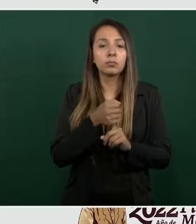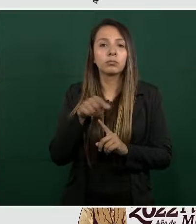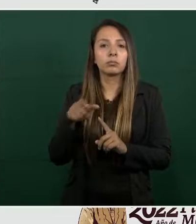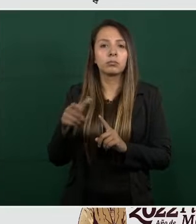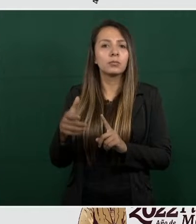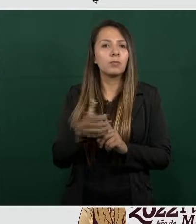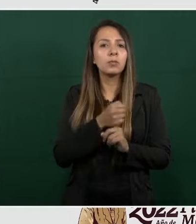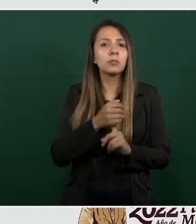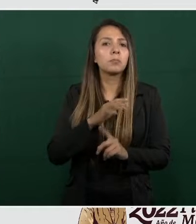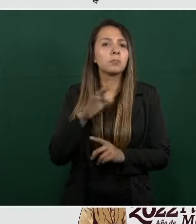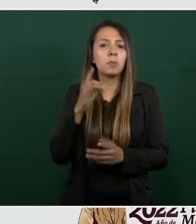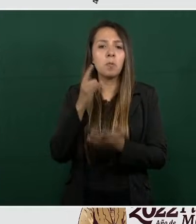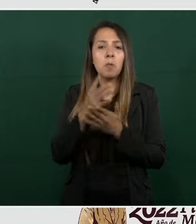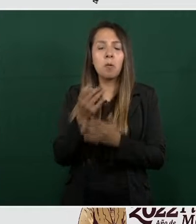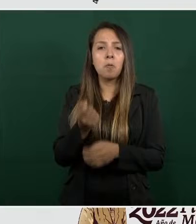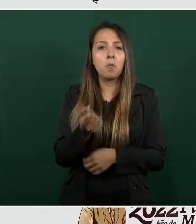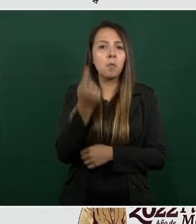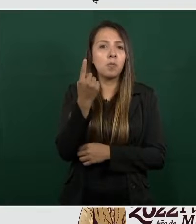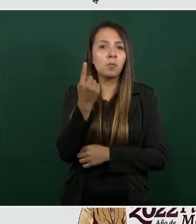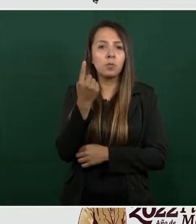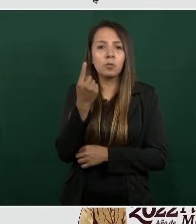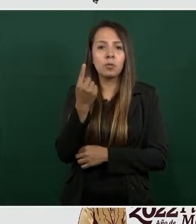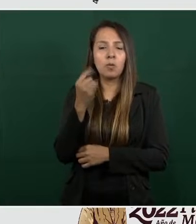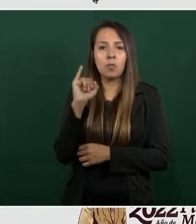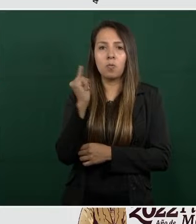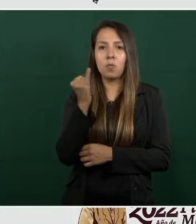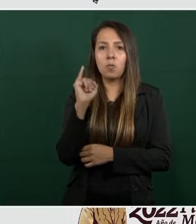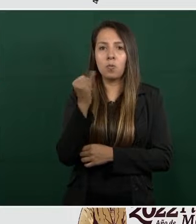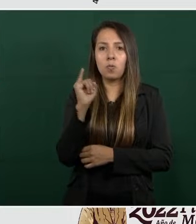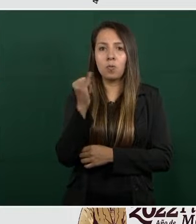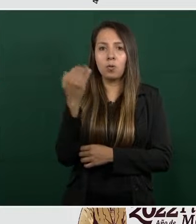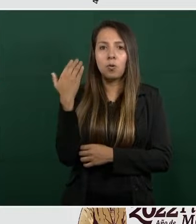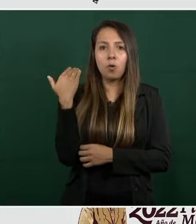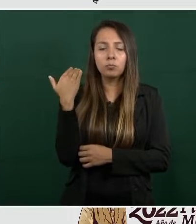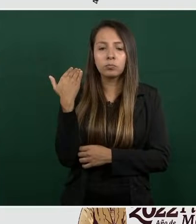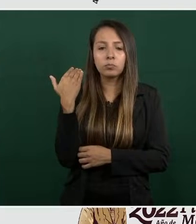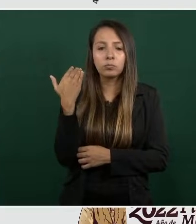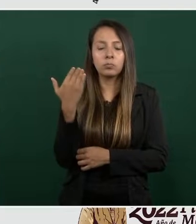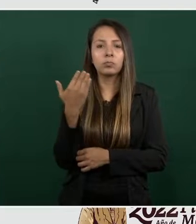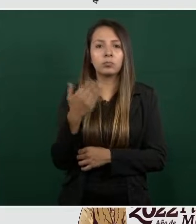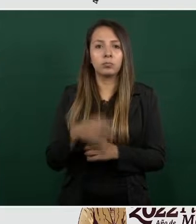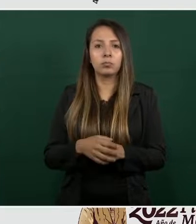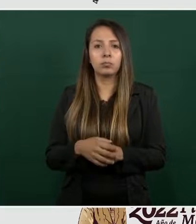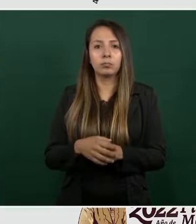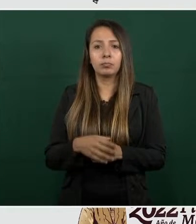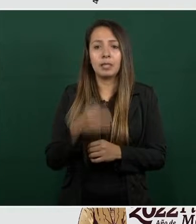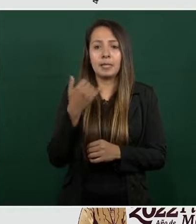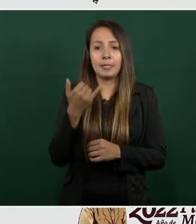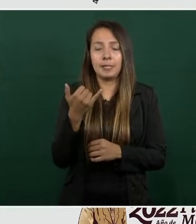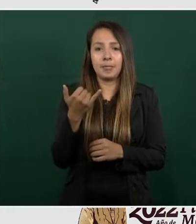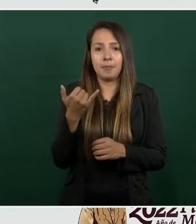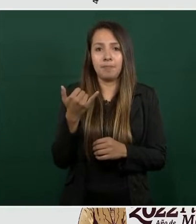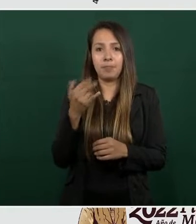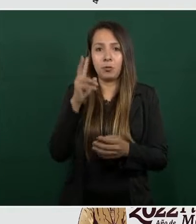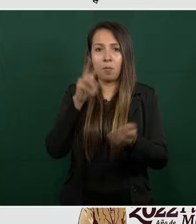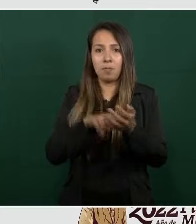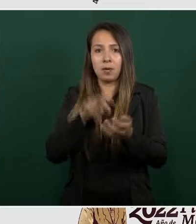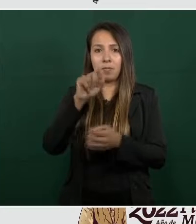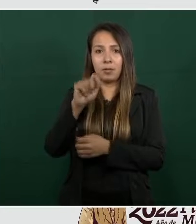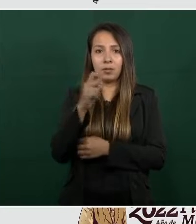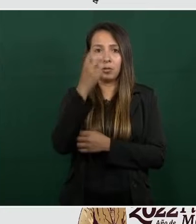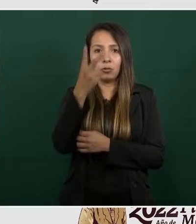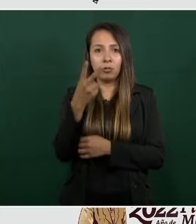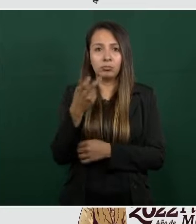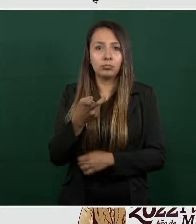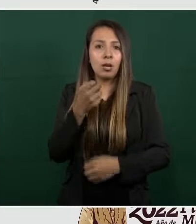se presentó uno en junio, tiene 9 en lo que va del 2022,